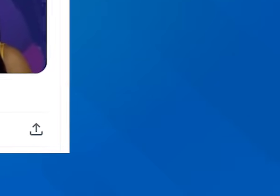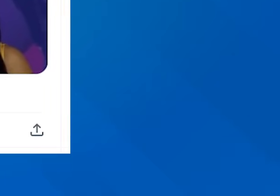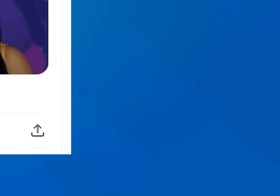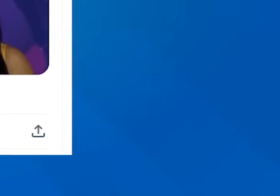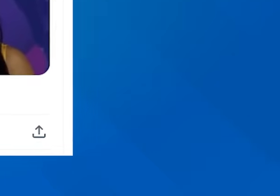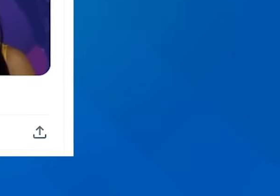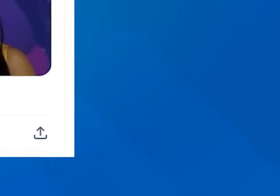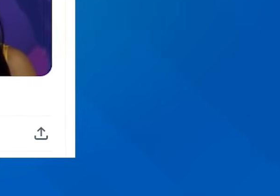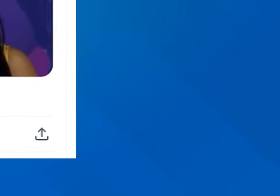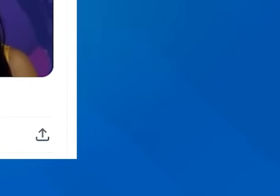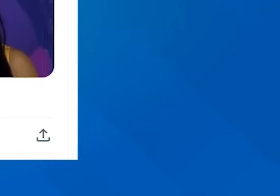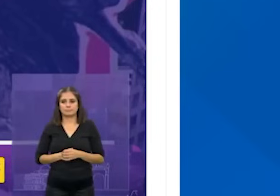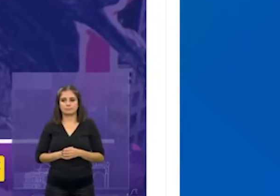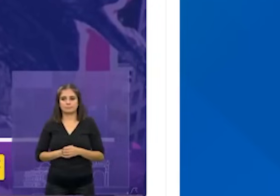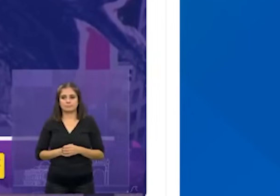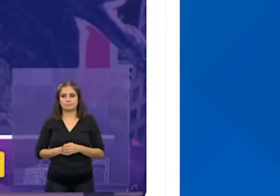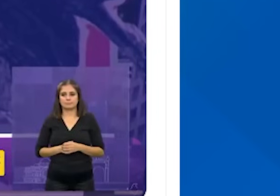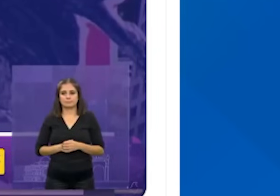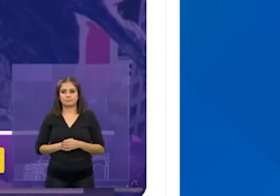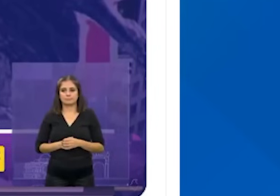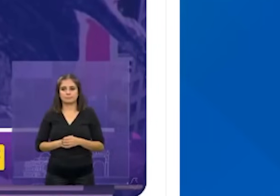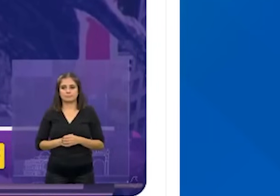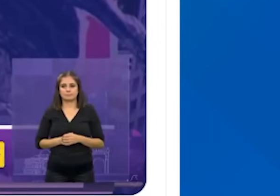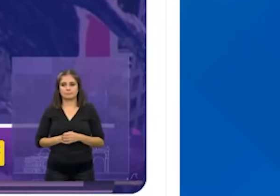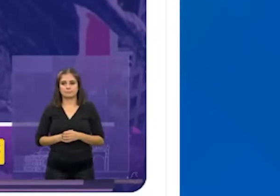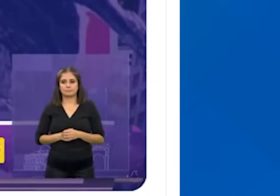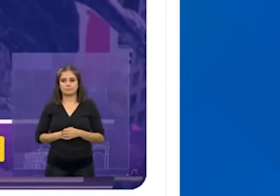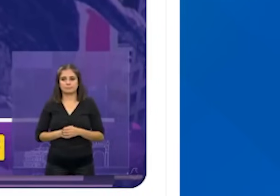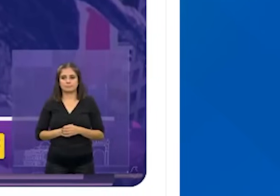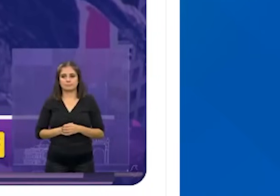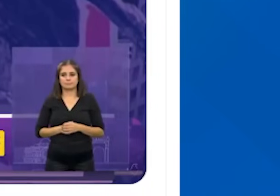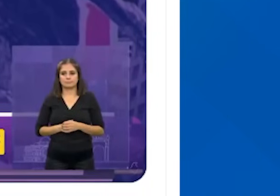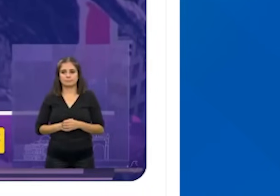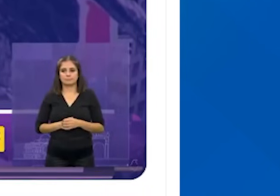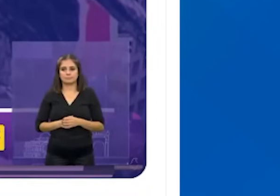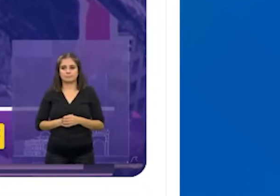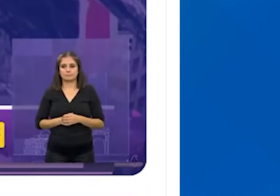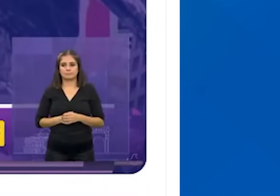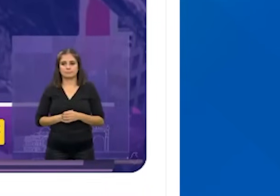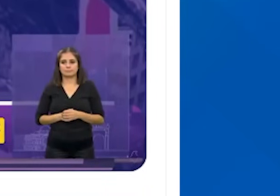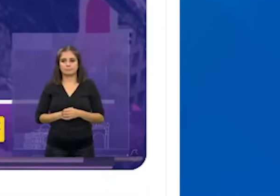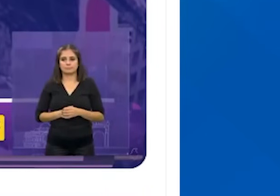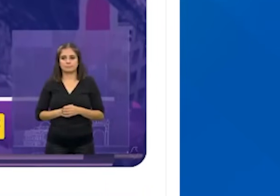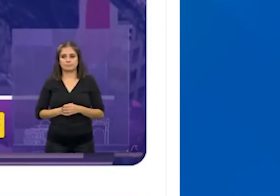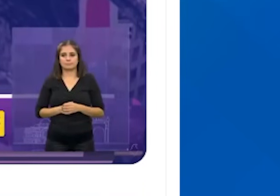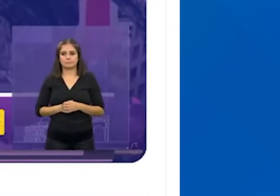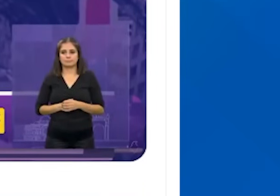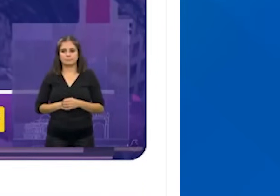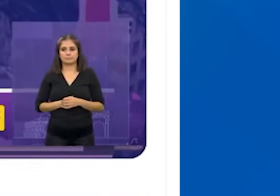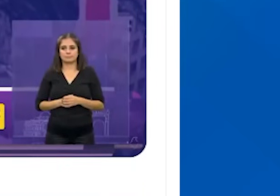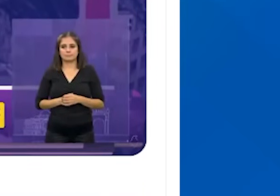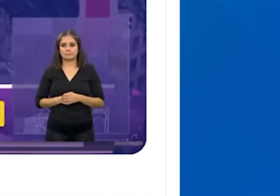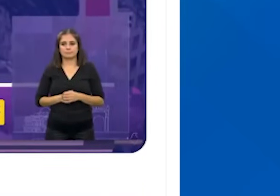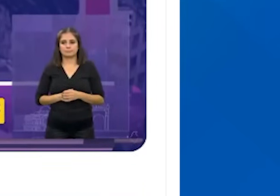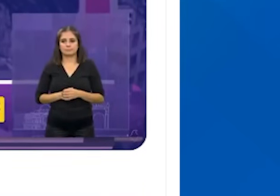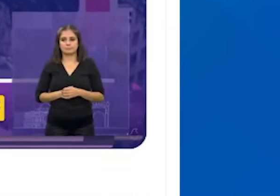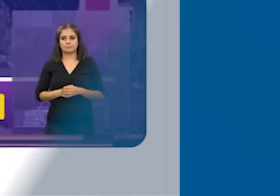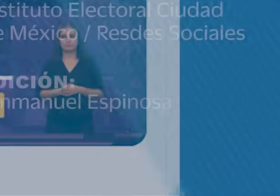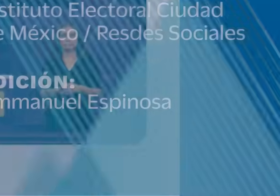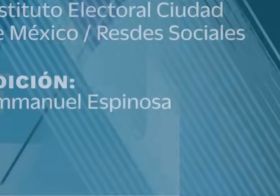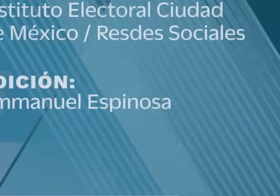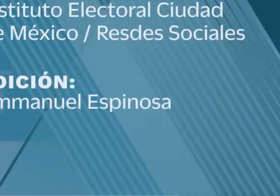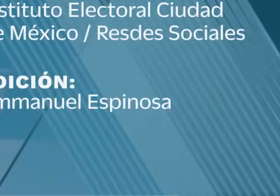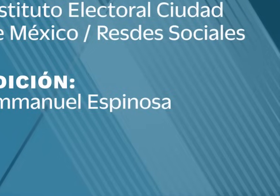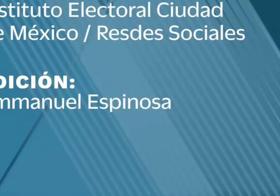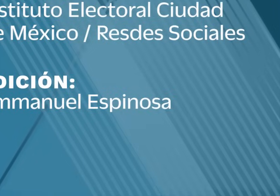Es para ponerse a llorar eso no es nerviosismo es falta de preparación nerviosa no borracha es por eso que se les debe